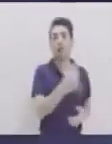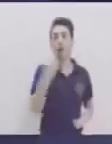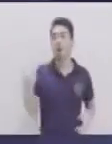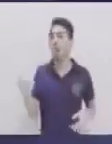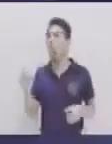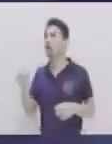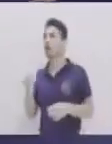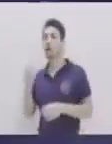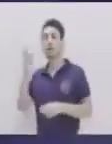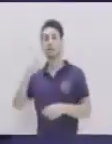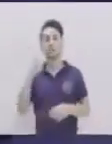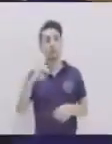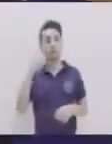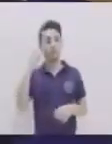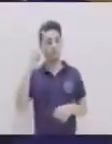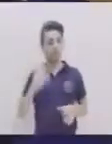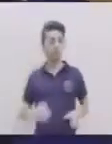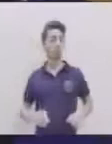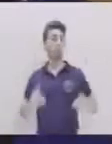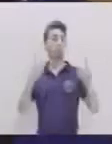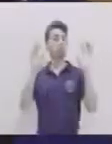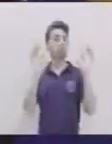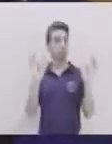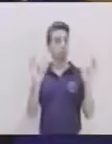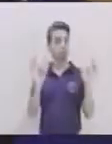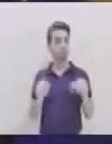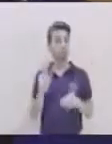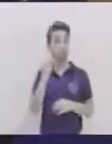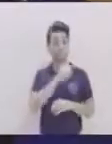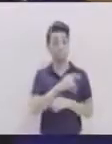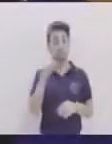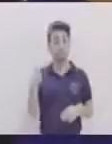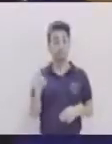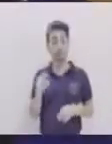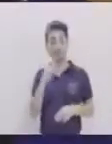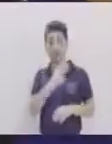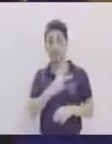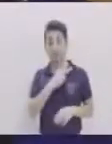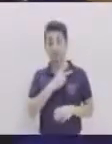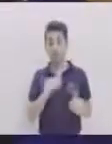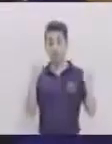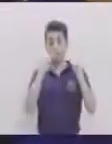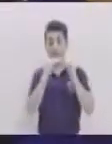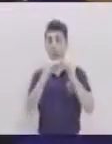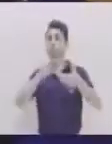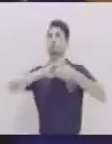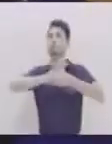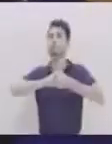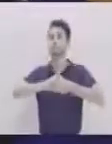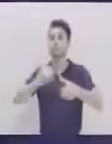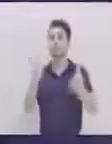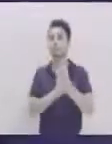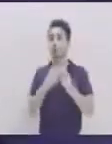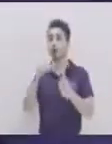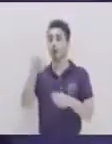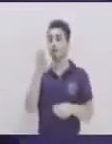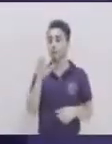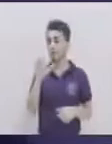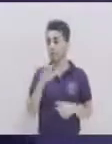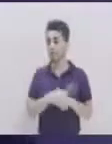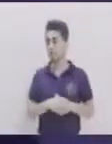que necesita para desarrollarse. Y este valor va de la mano con el valor de la